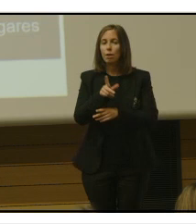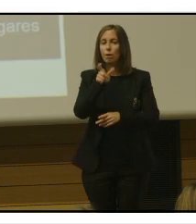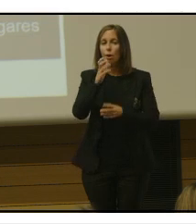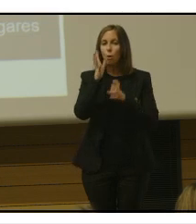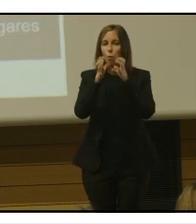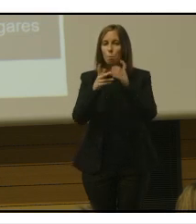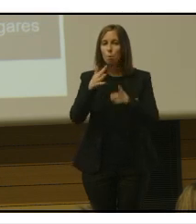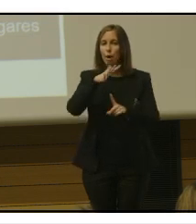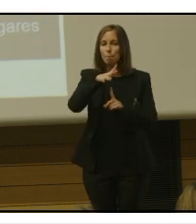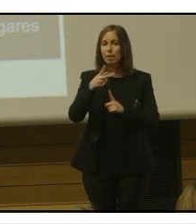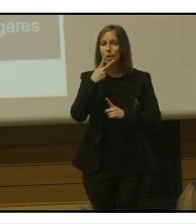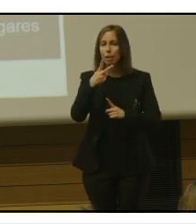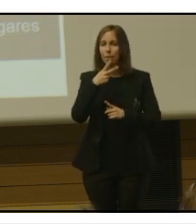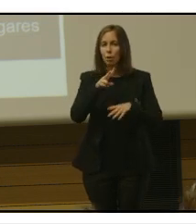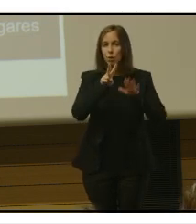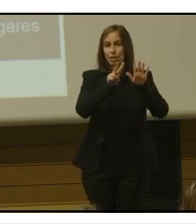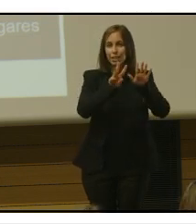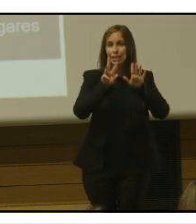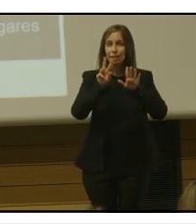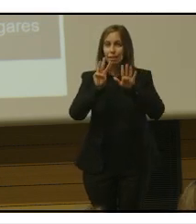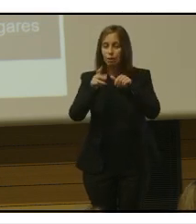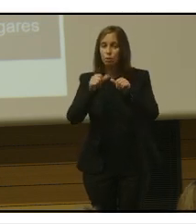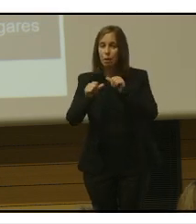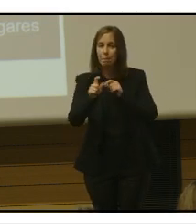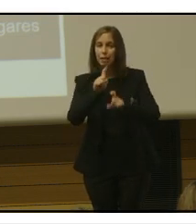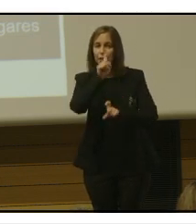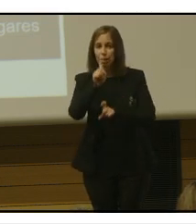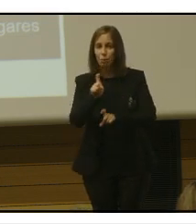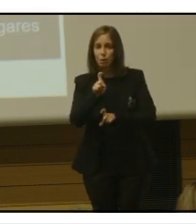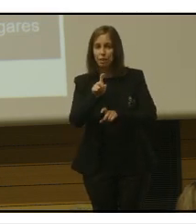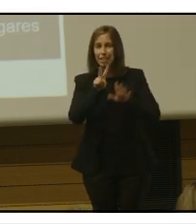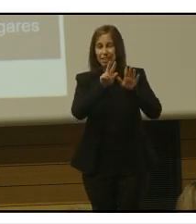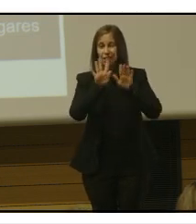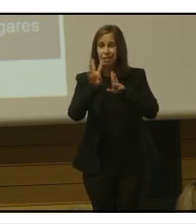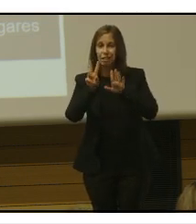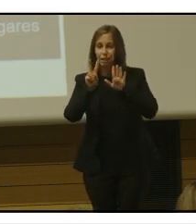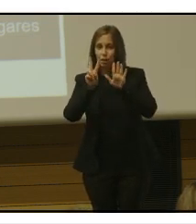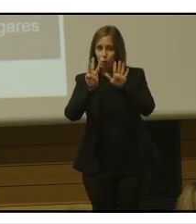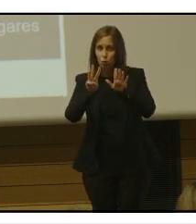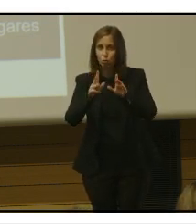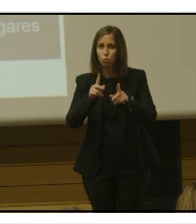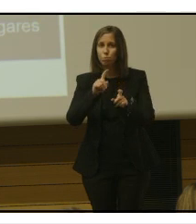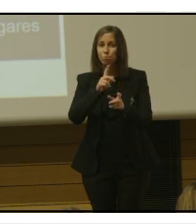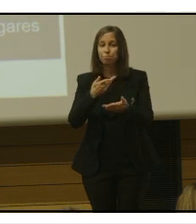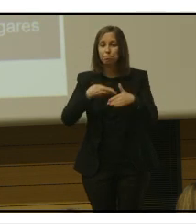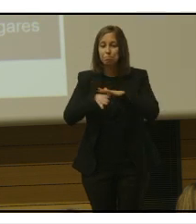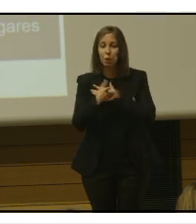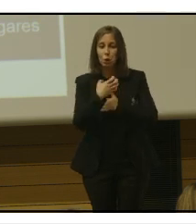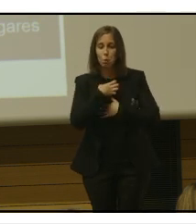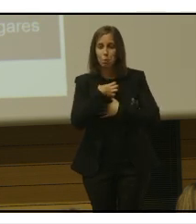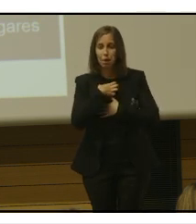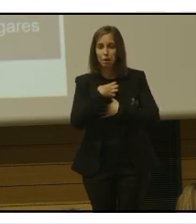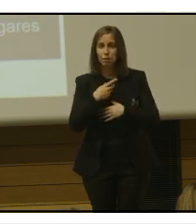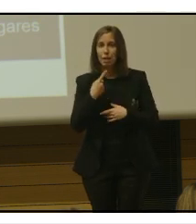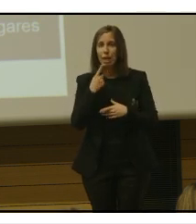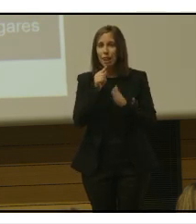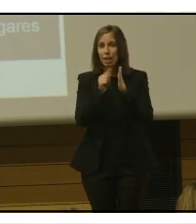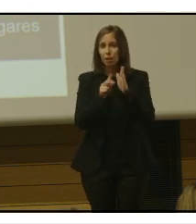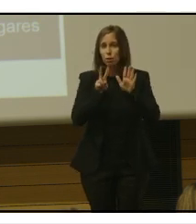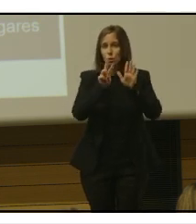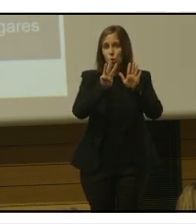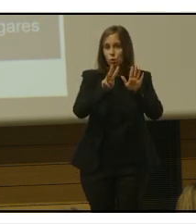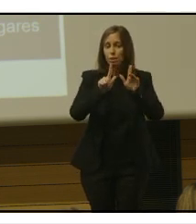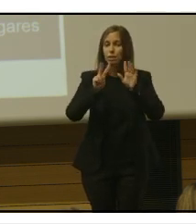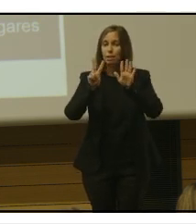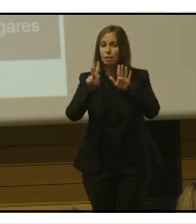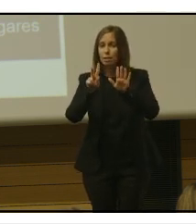tenemos encuestas desde el año 78, la del 78 no la podemos consultar, por eso siempre decimos que tenemos datos desde el 87, pero no fue hasta